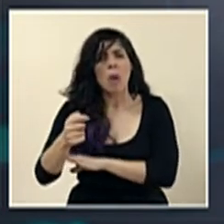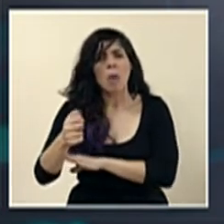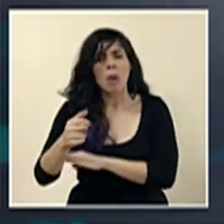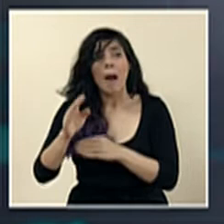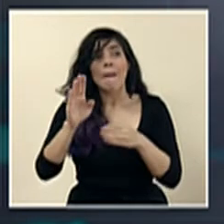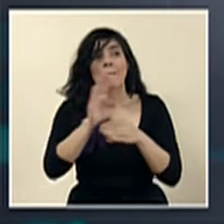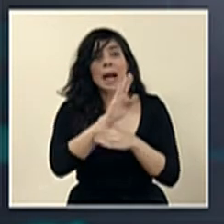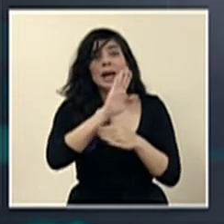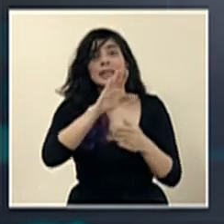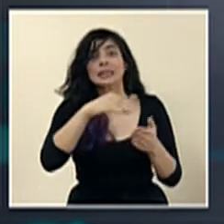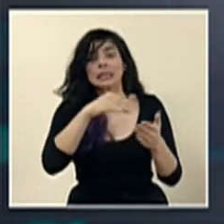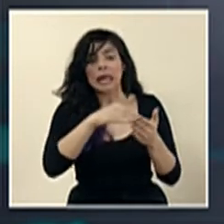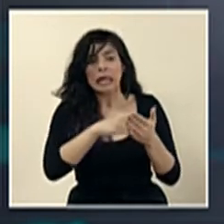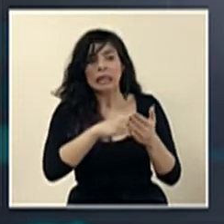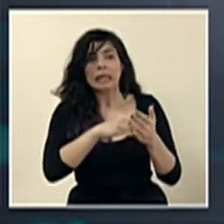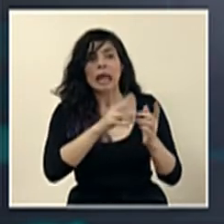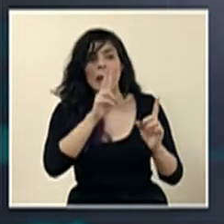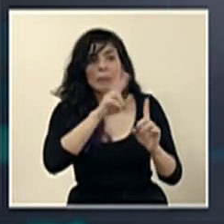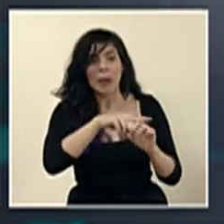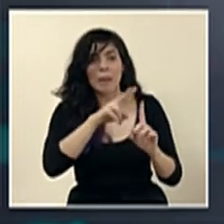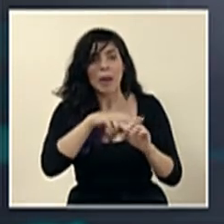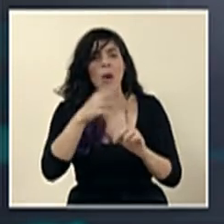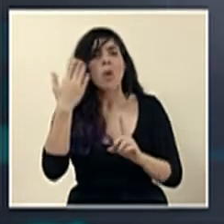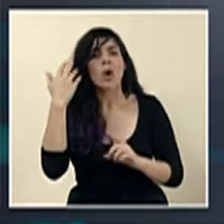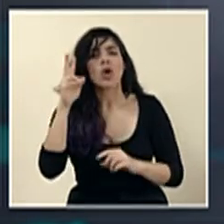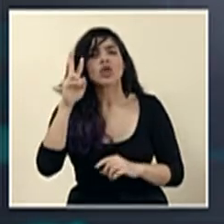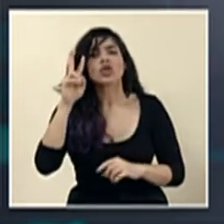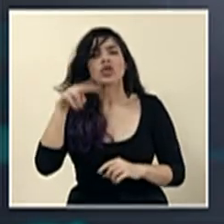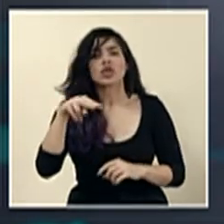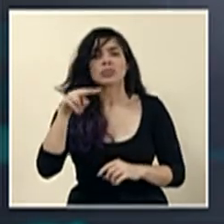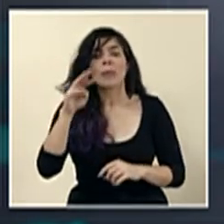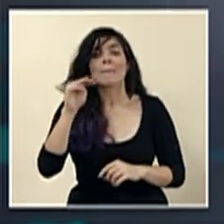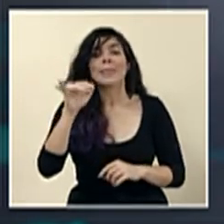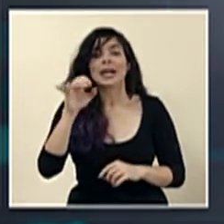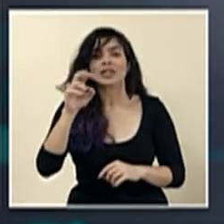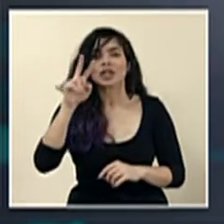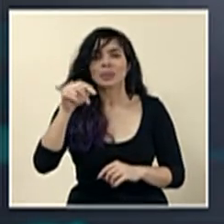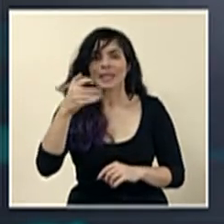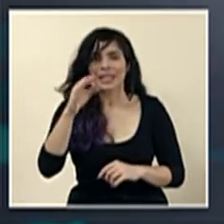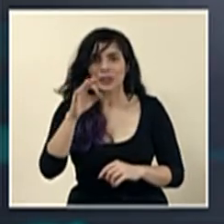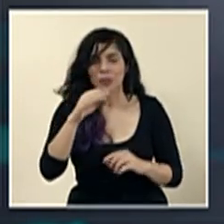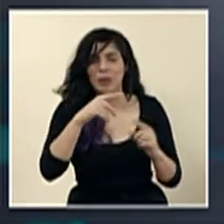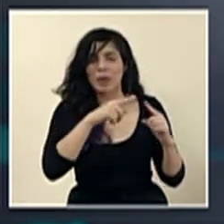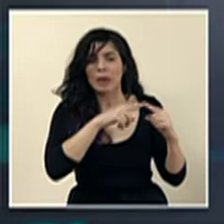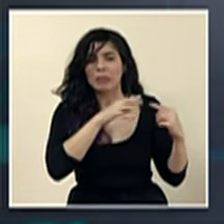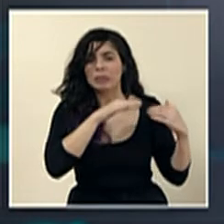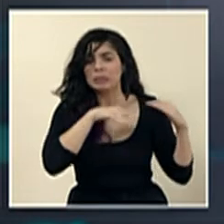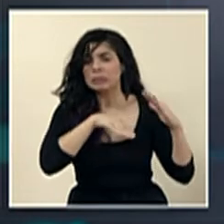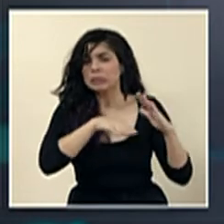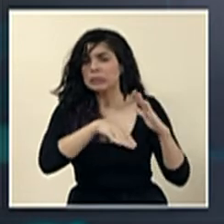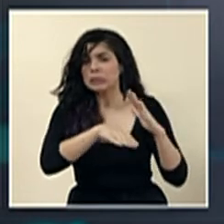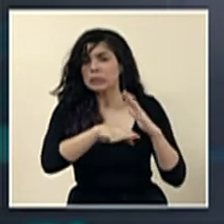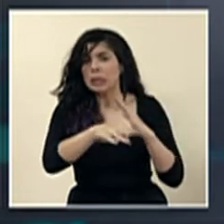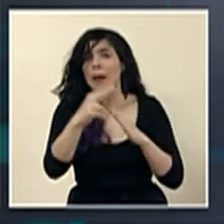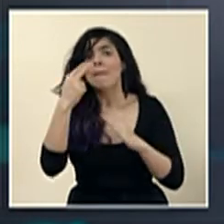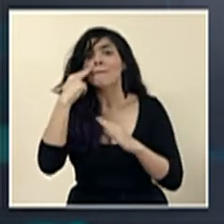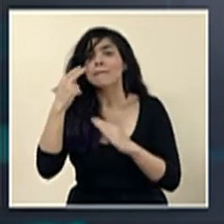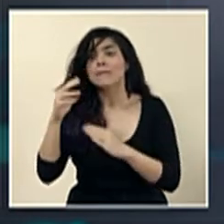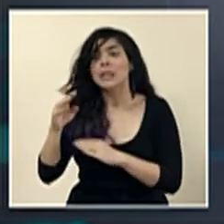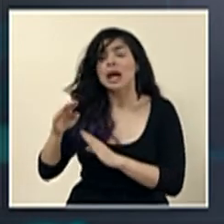Banco Central, en mayo del 2019. Fíjense qué bien que venía el índice mensual de actividad